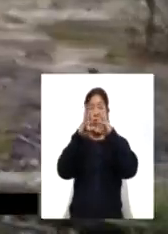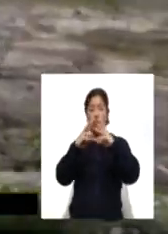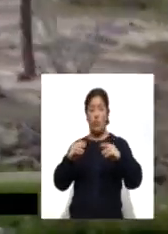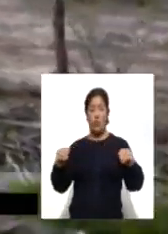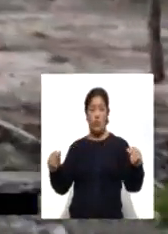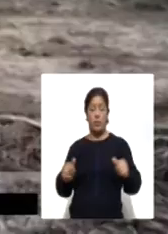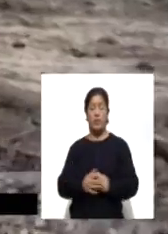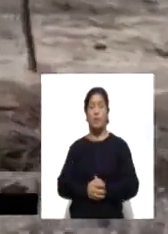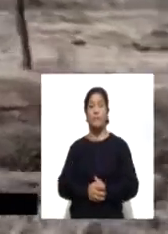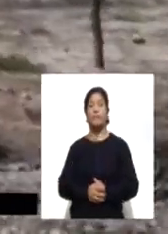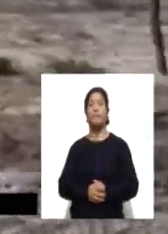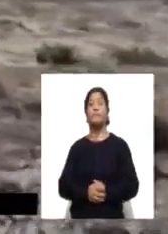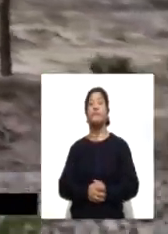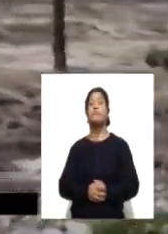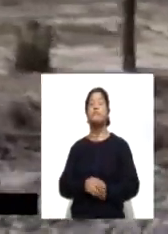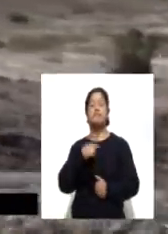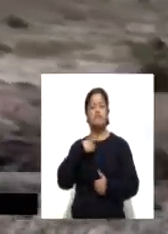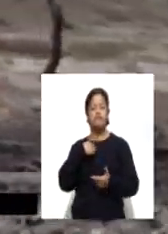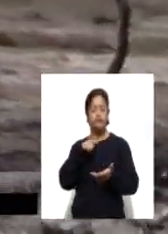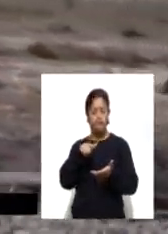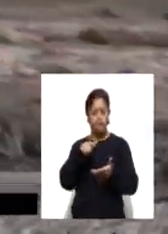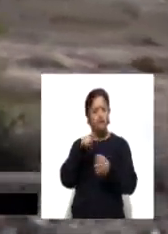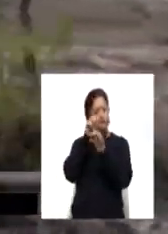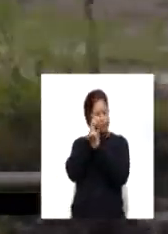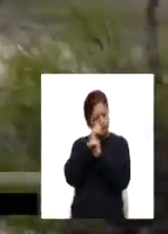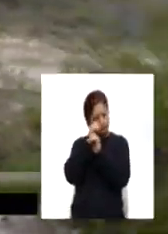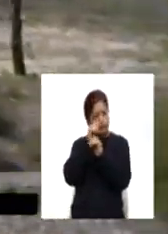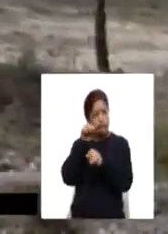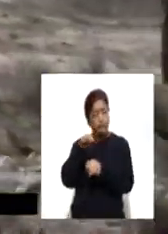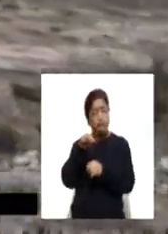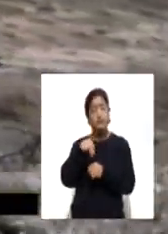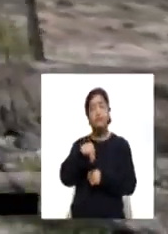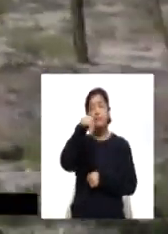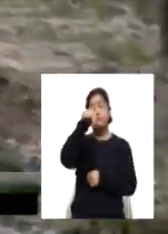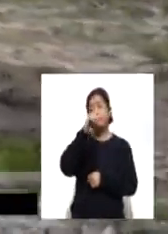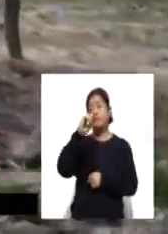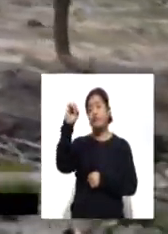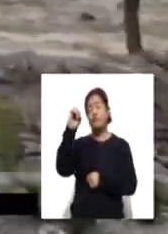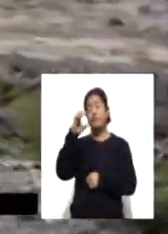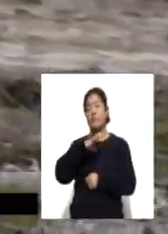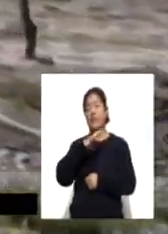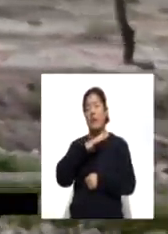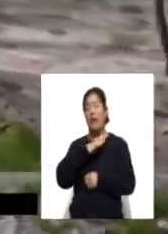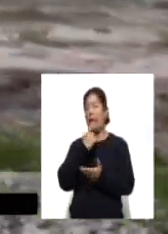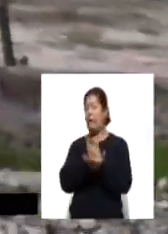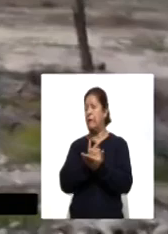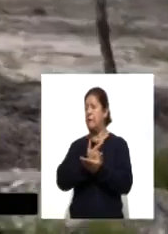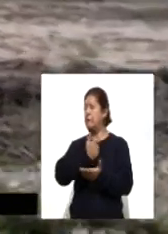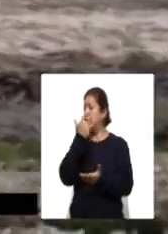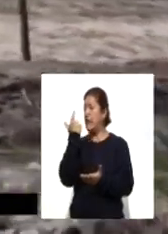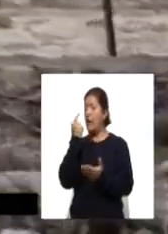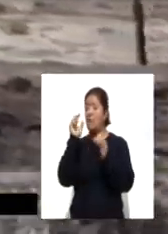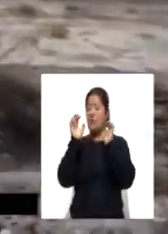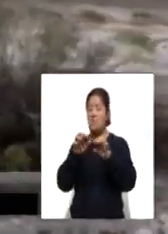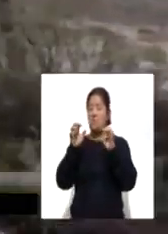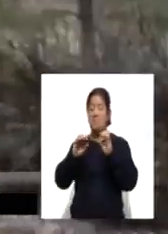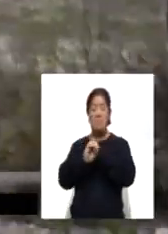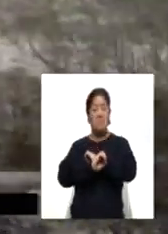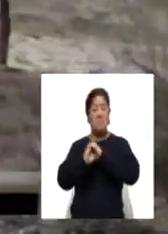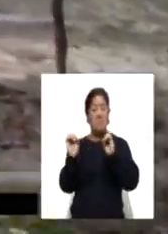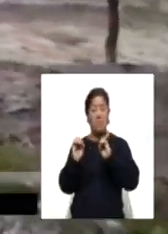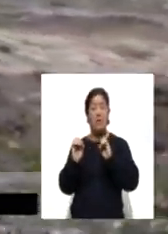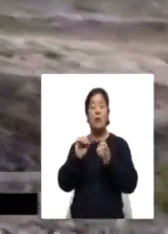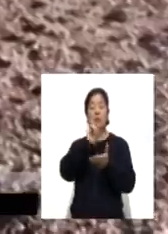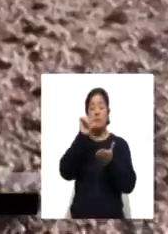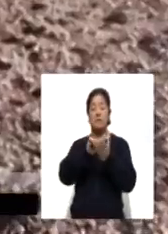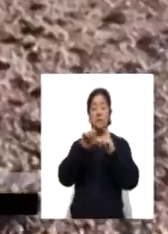acuerdo con el Monitor de Sequía de México, en el noroeste, ese fenómeno se incrementó de severo a extremo, mientras que en la región central aumentaron